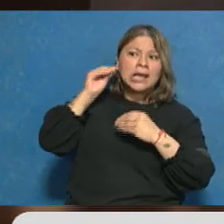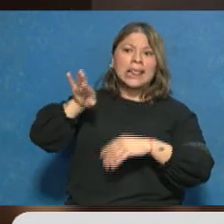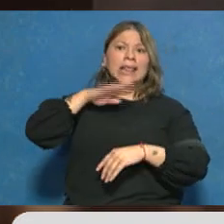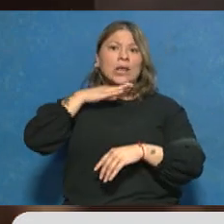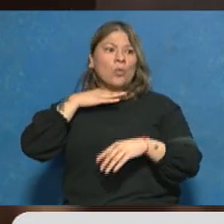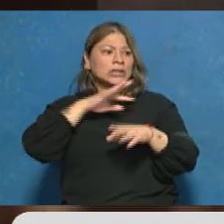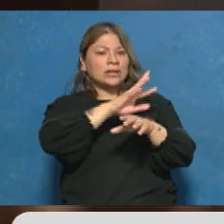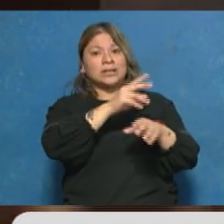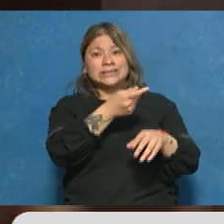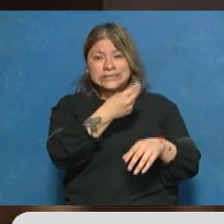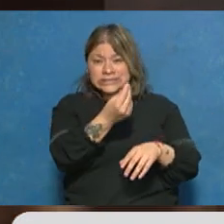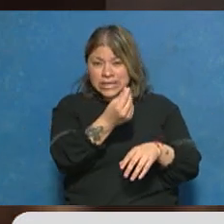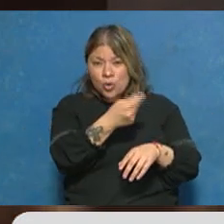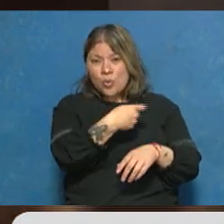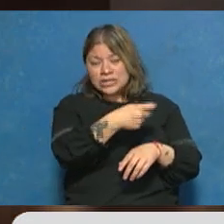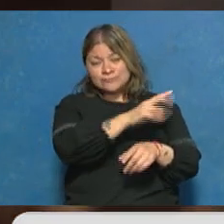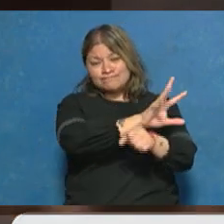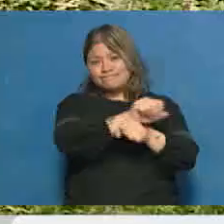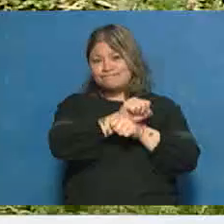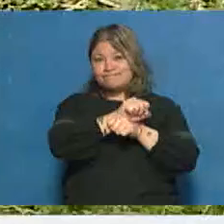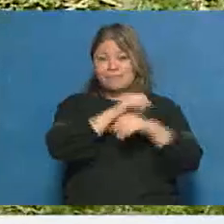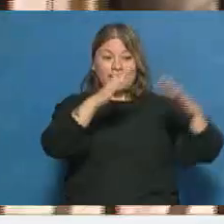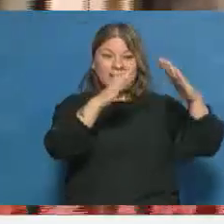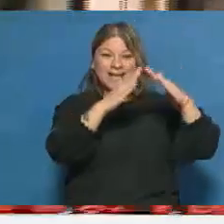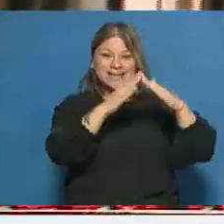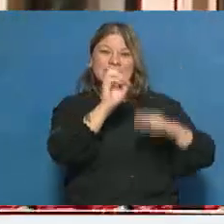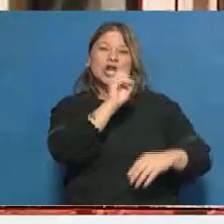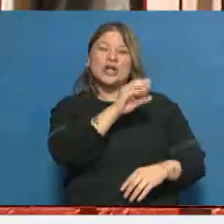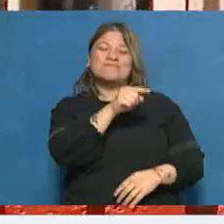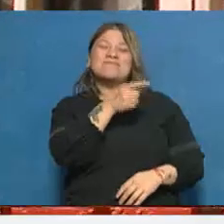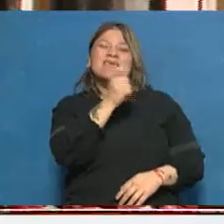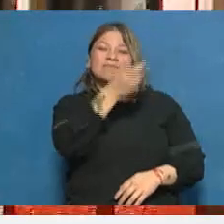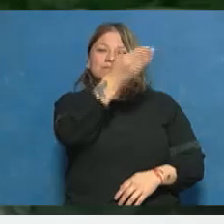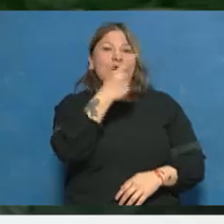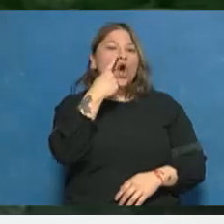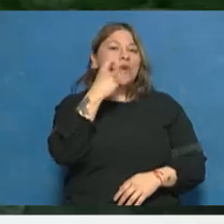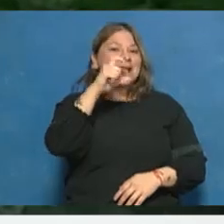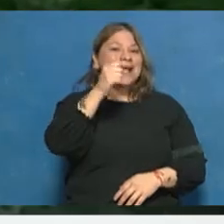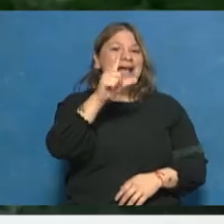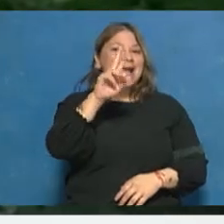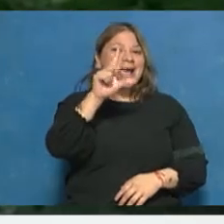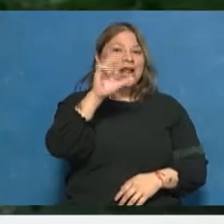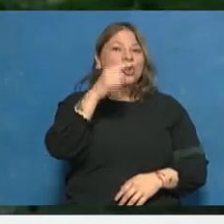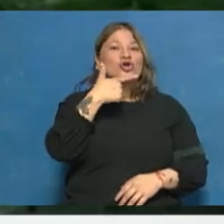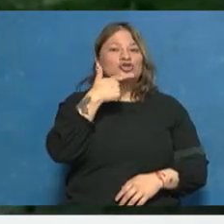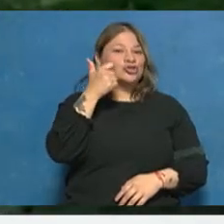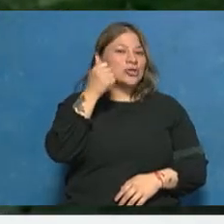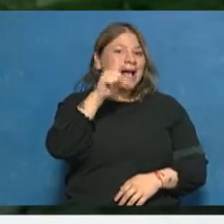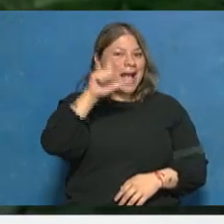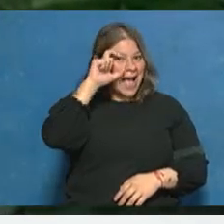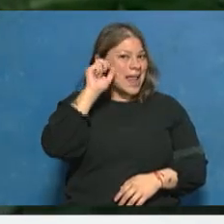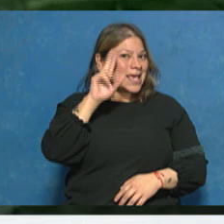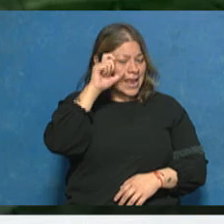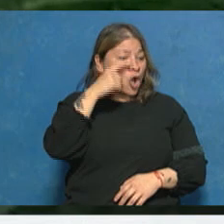llevó el dinero de la jubilación. Esta es la casa de Carlos Alegre, en el barrio Bolivia de Las Heras. El hombre de 80